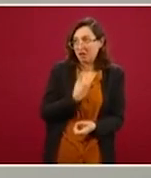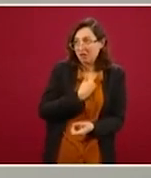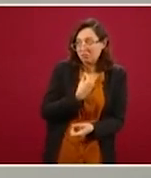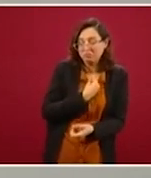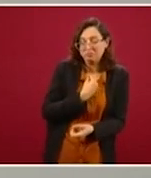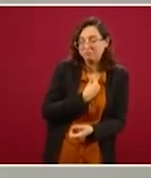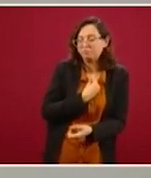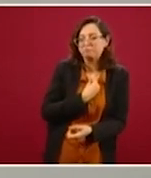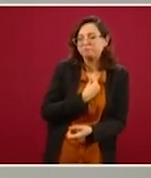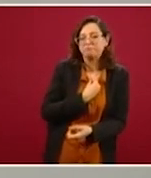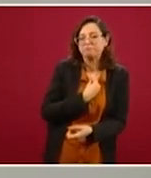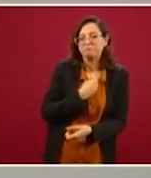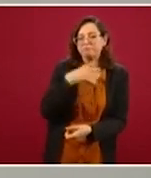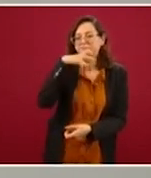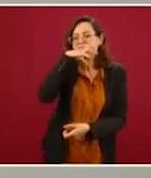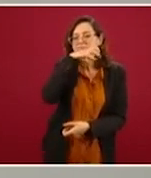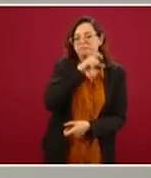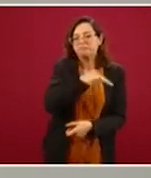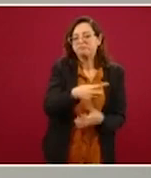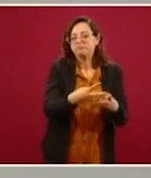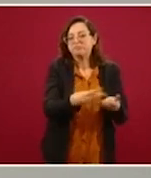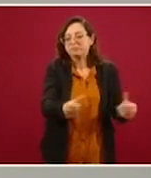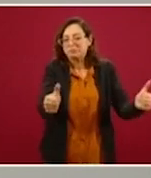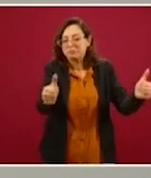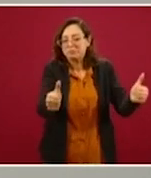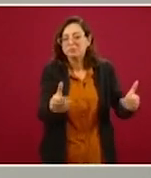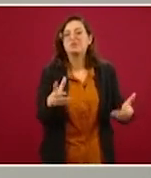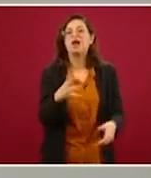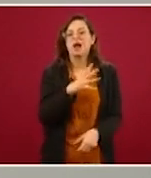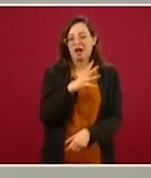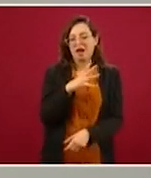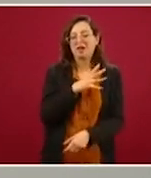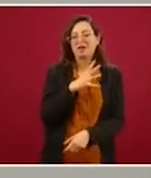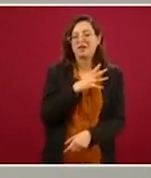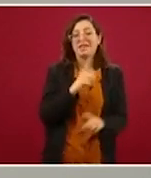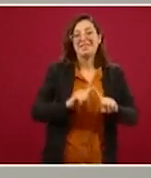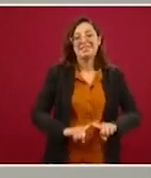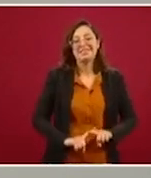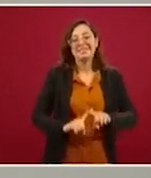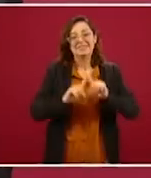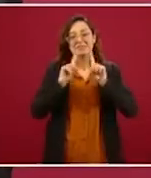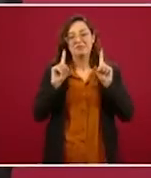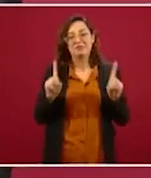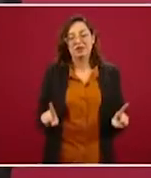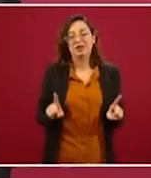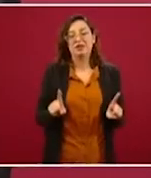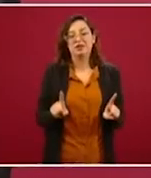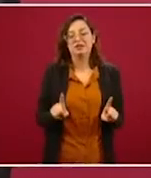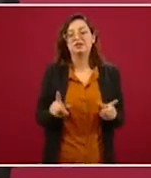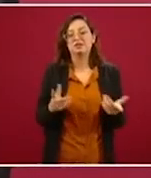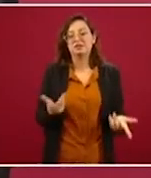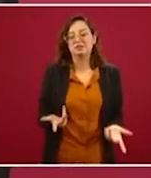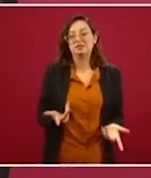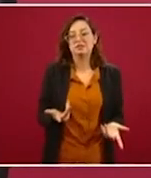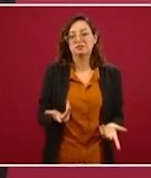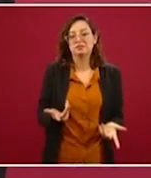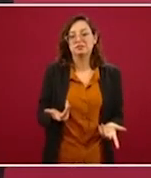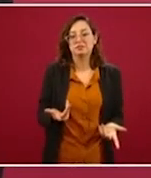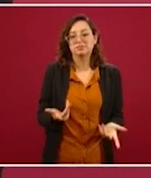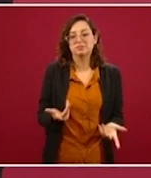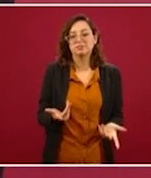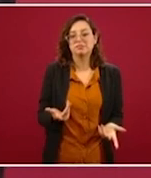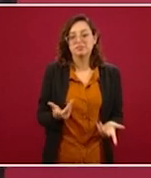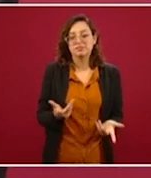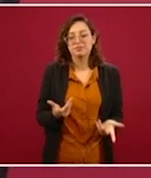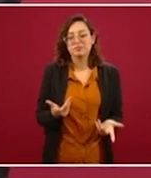está recogido en esta experiencia ante un virus que se conoce en otras de sus componentes. Esta es una de